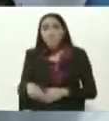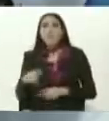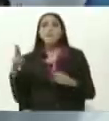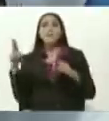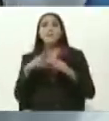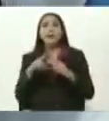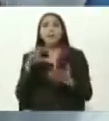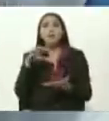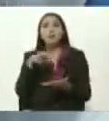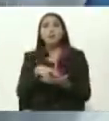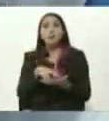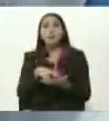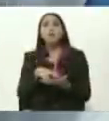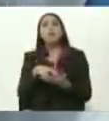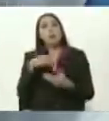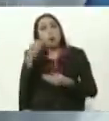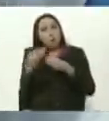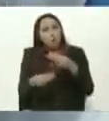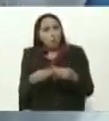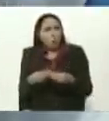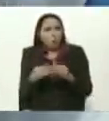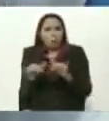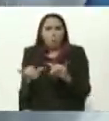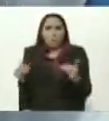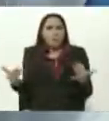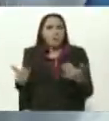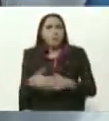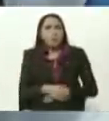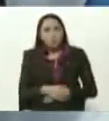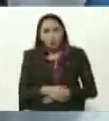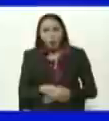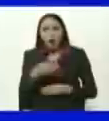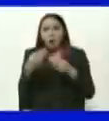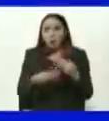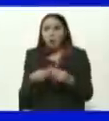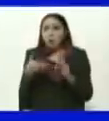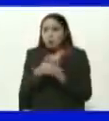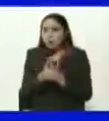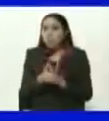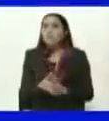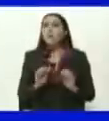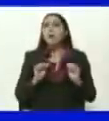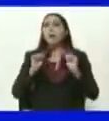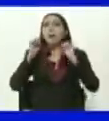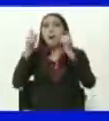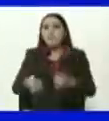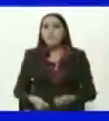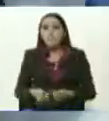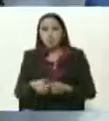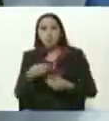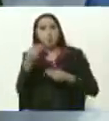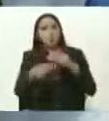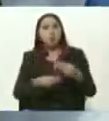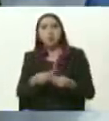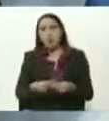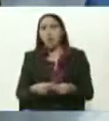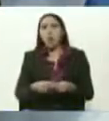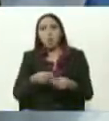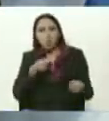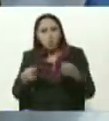Táchira, pretenden hacer de esa zona una especie de caldo de cultivo de